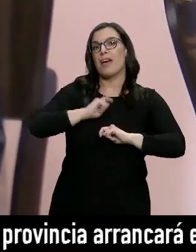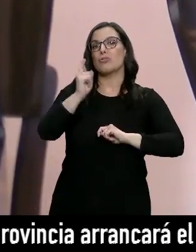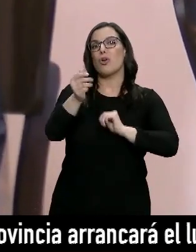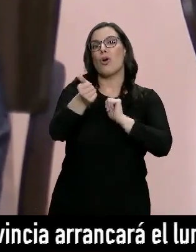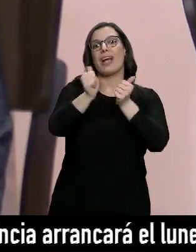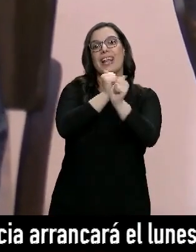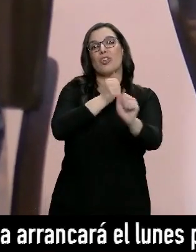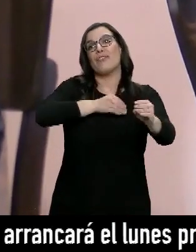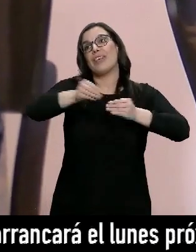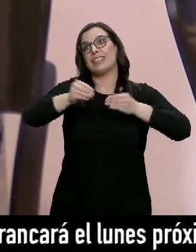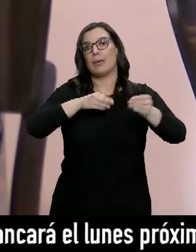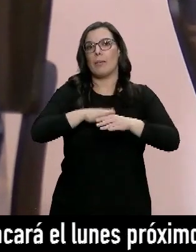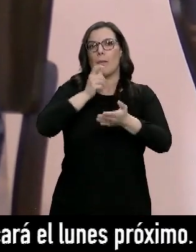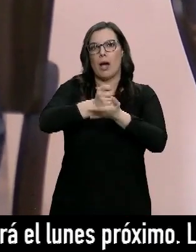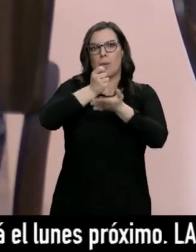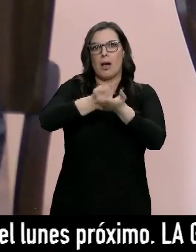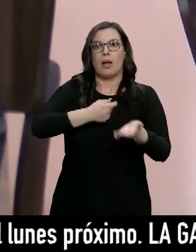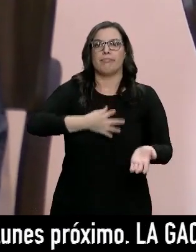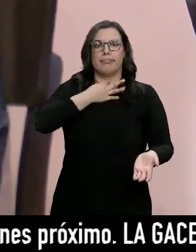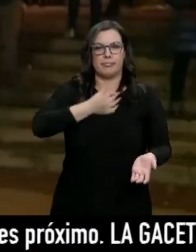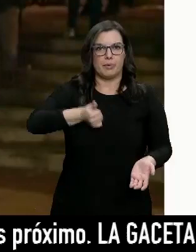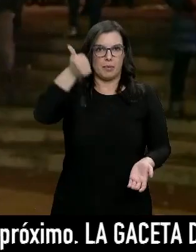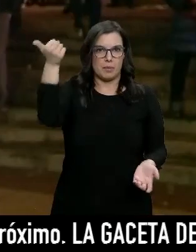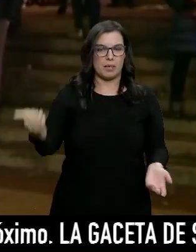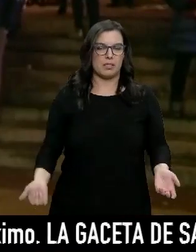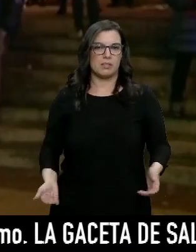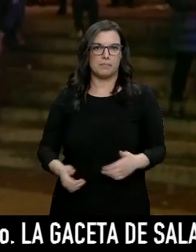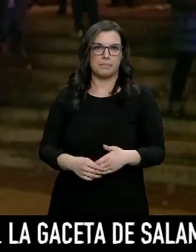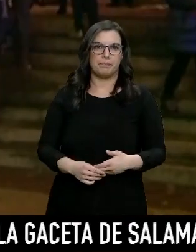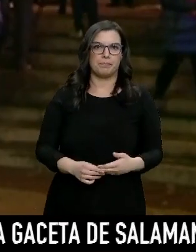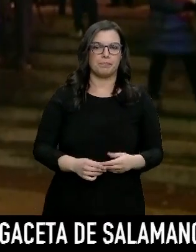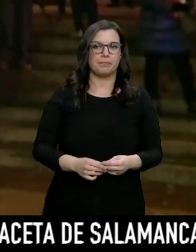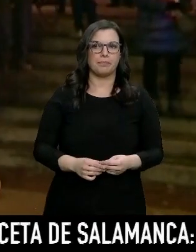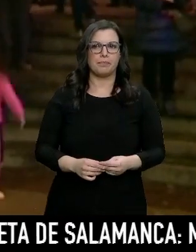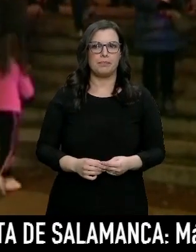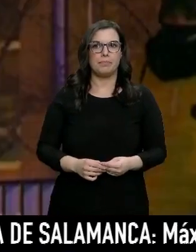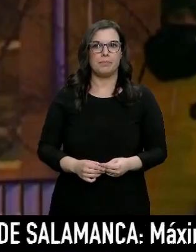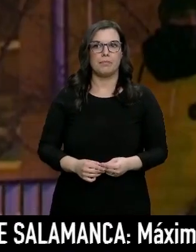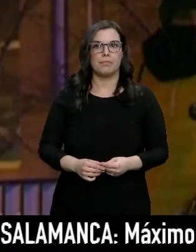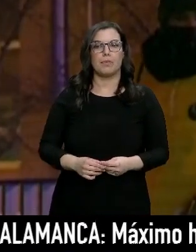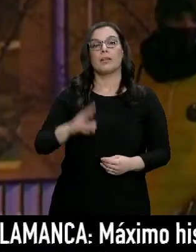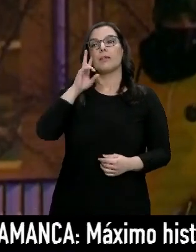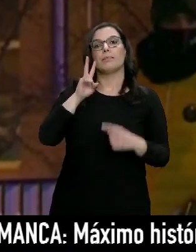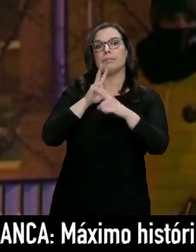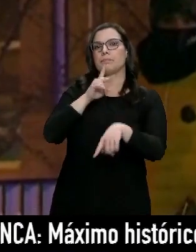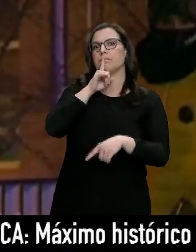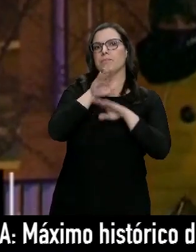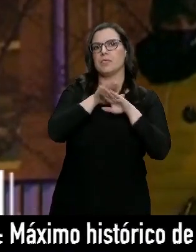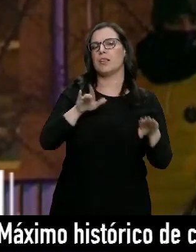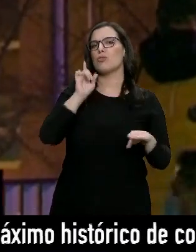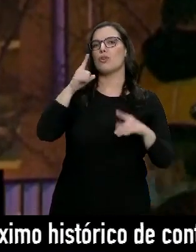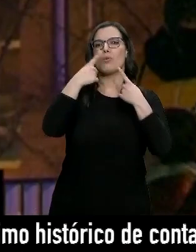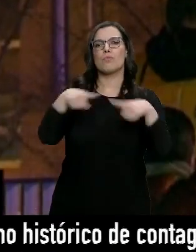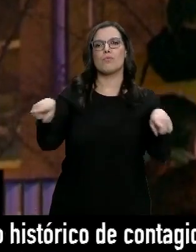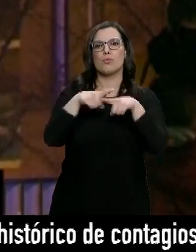seguir pagando. Aquí, asegurado a 120 comensales, si te digo, vale. Así, en silencio, solo roto por la música